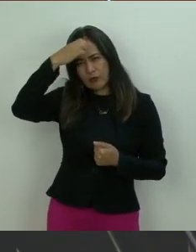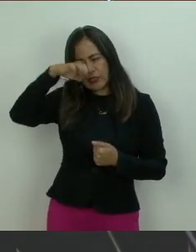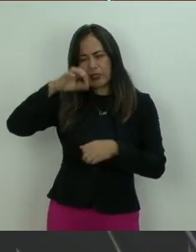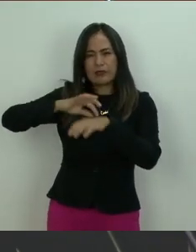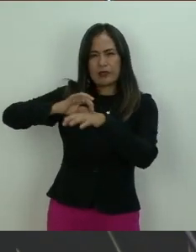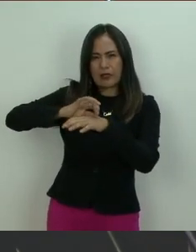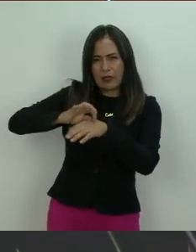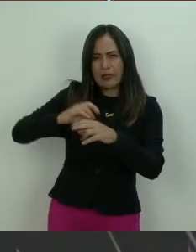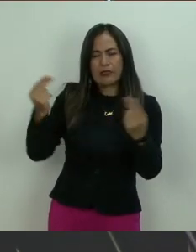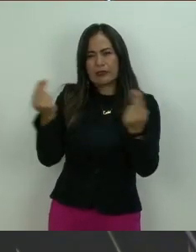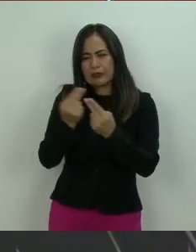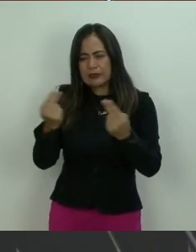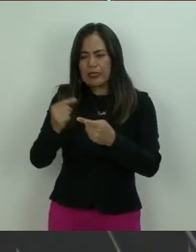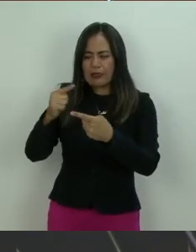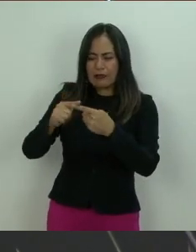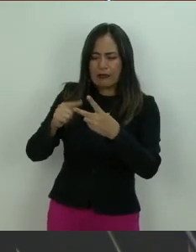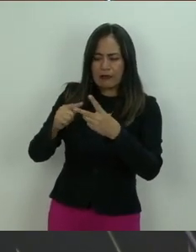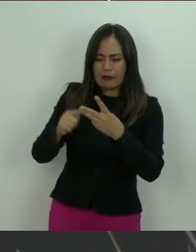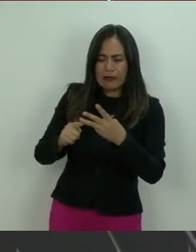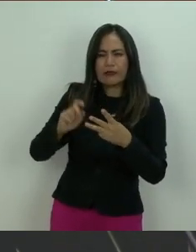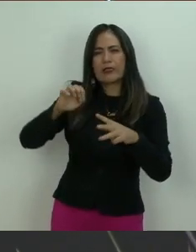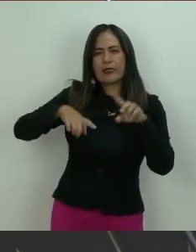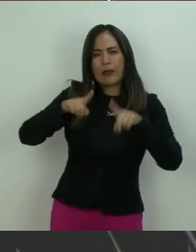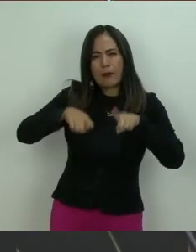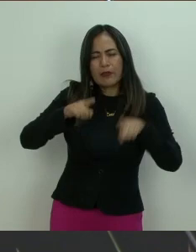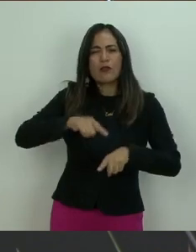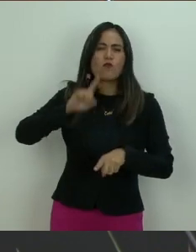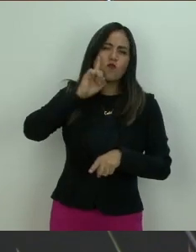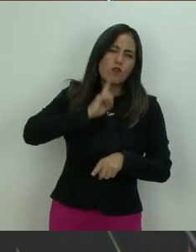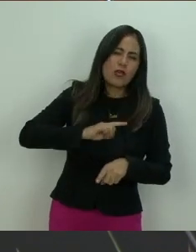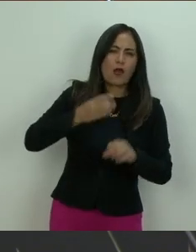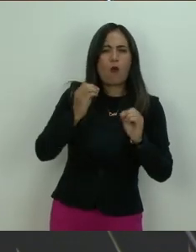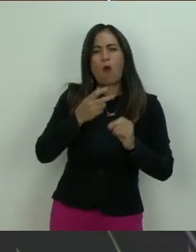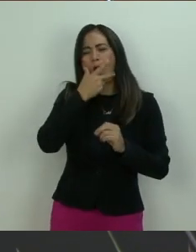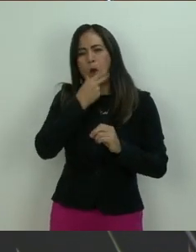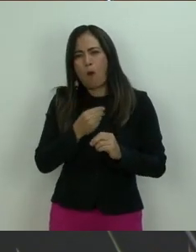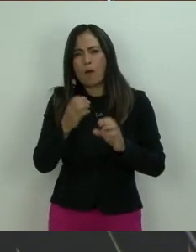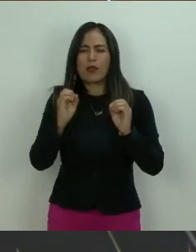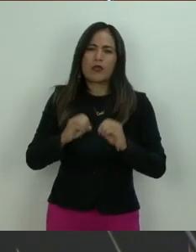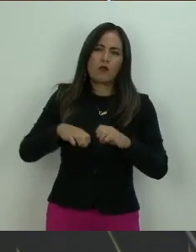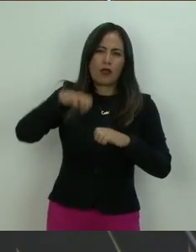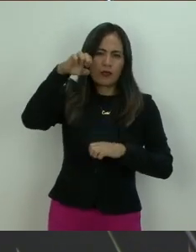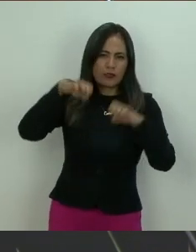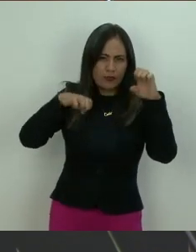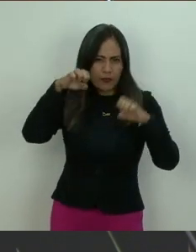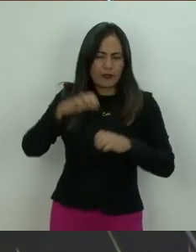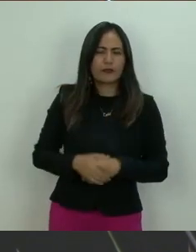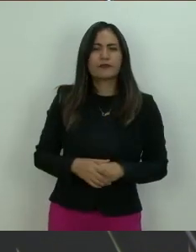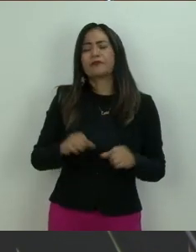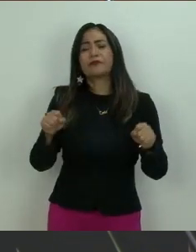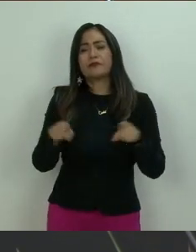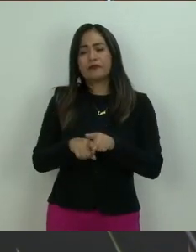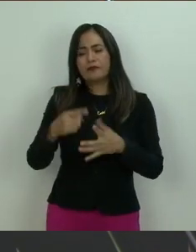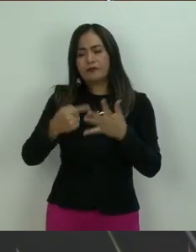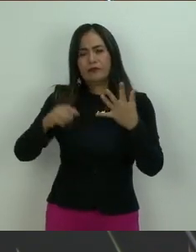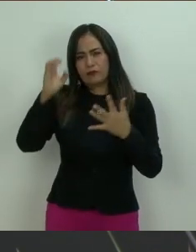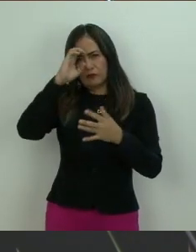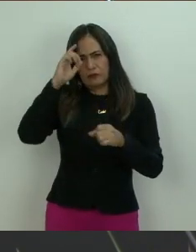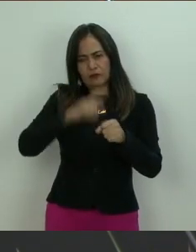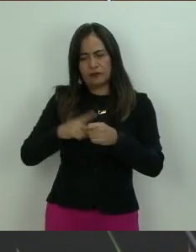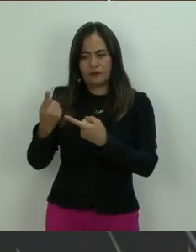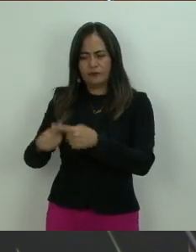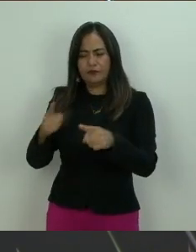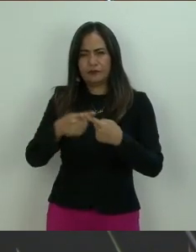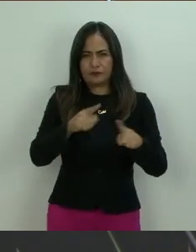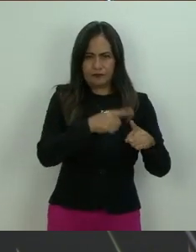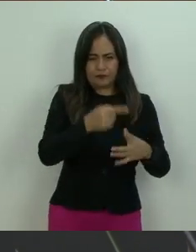realidades y necesidades en función de su sexo y género, así como el respeto a aspectos multiculturales y multidisciplinarios. Una